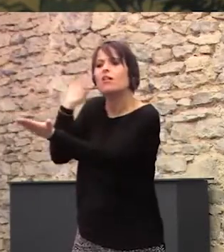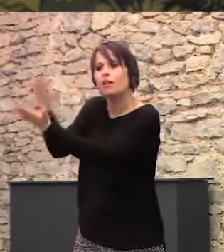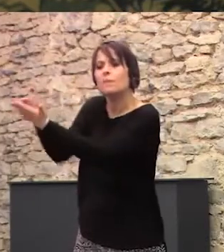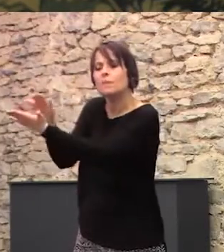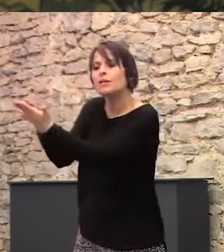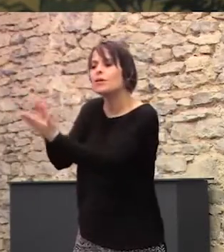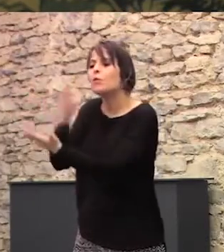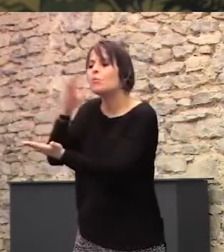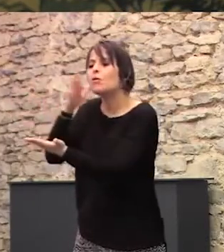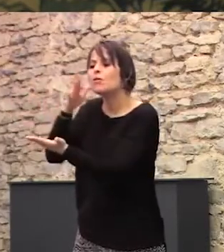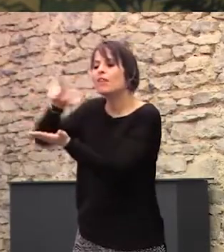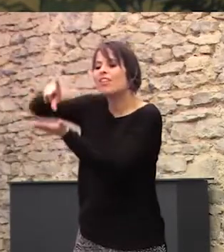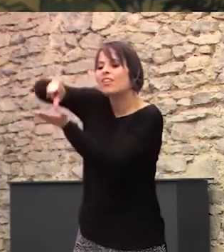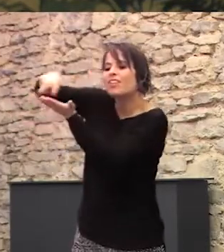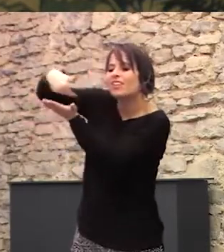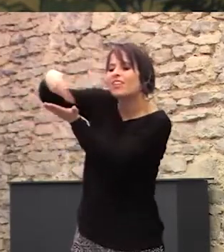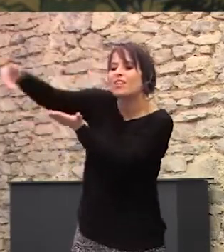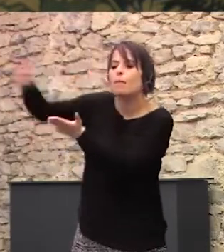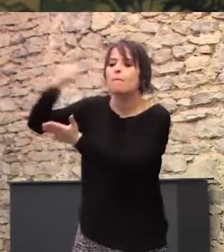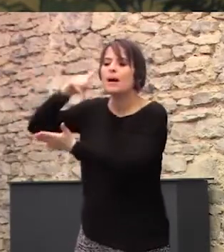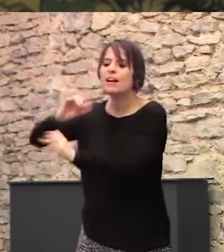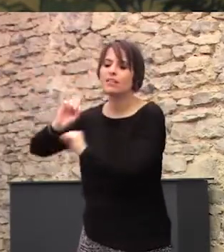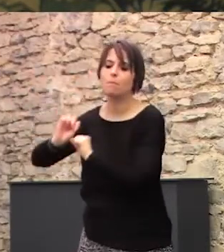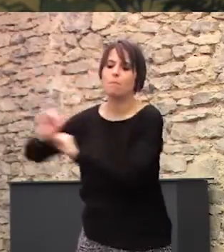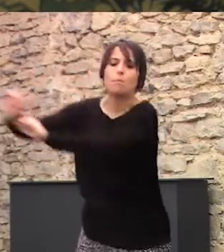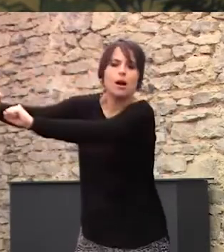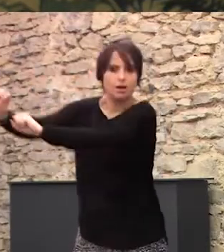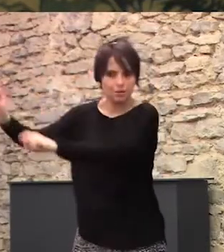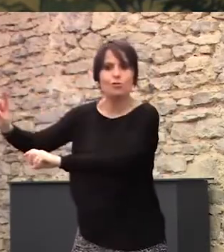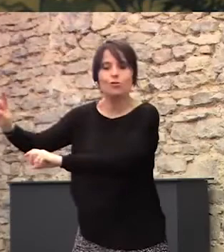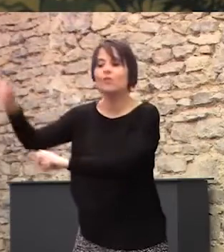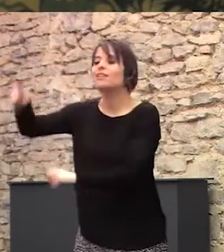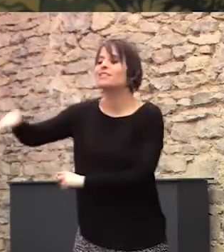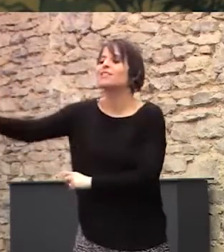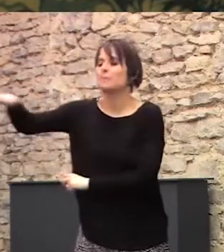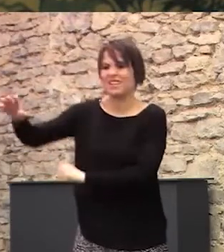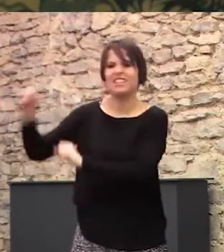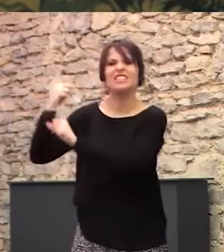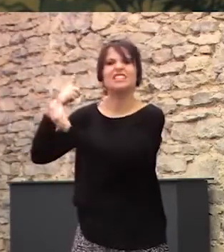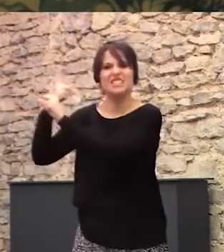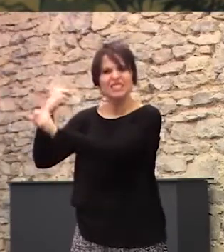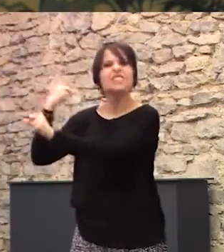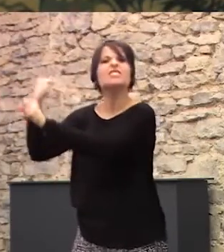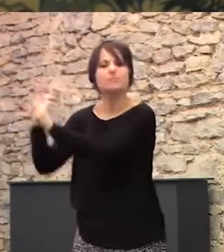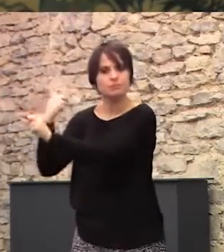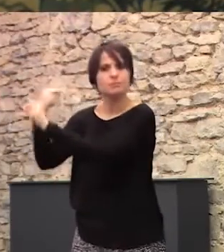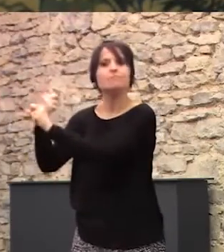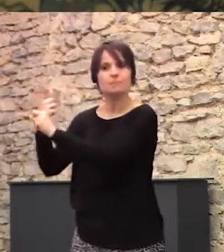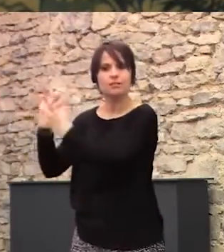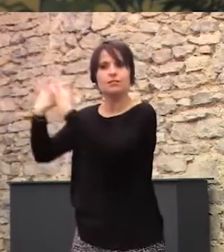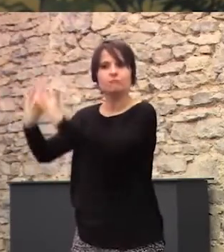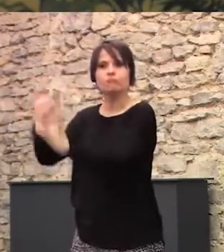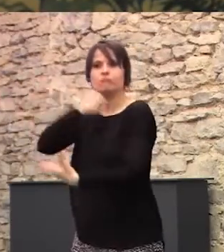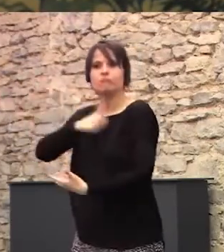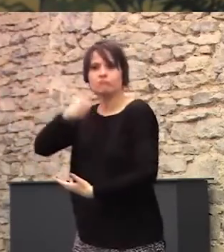no son solo un lugar de privación, los márgenes también son un lugar de resistencia.